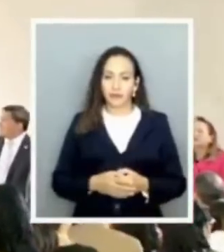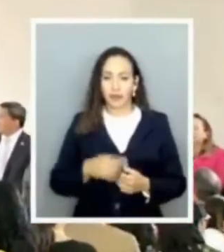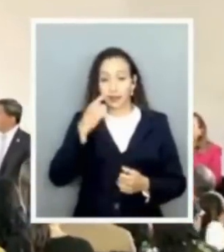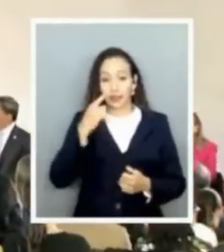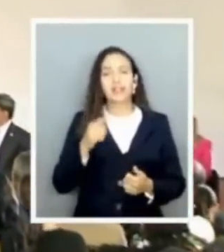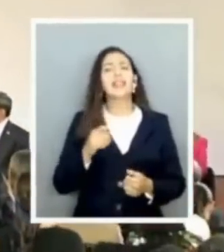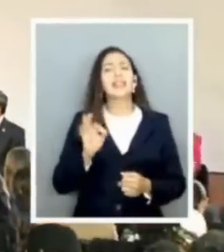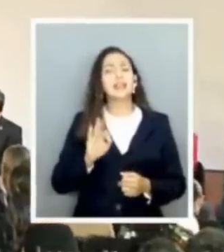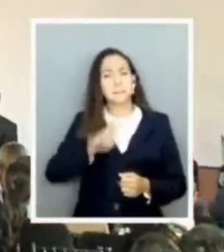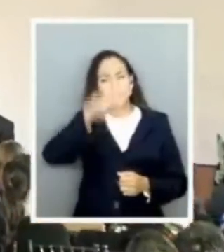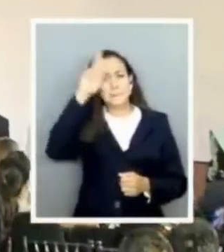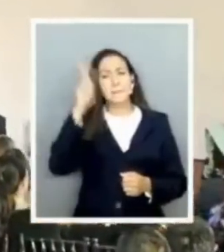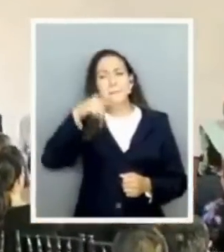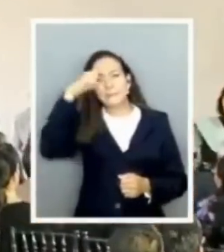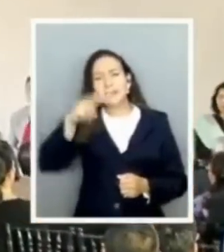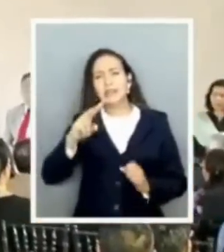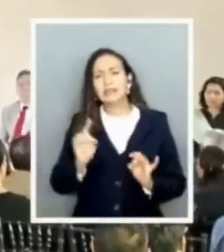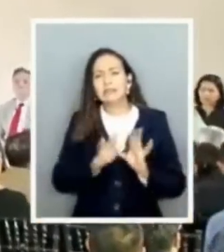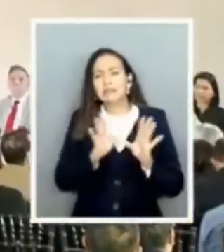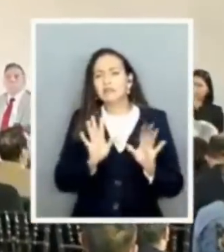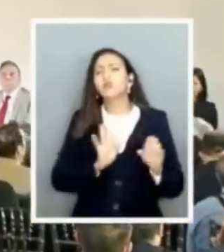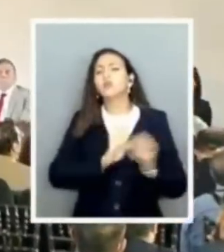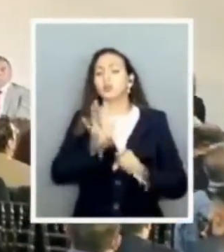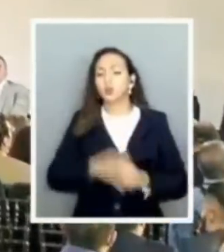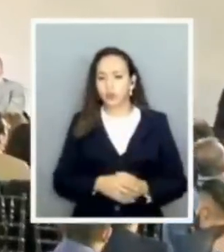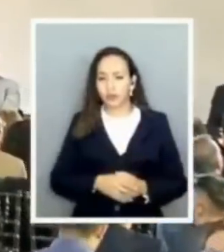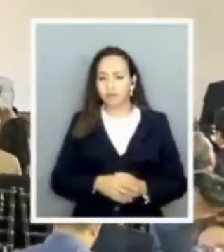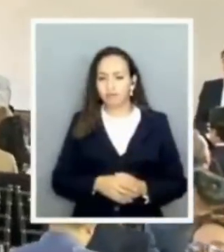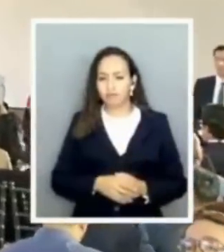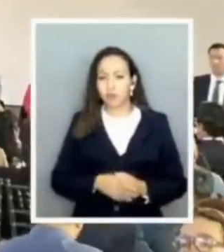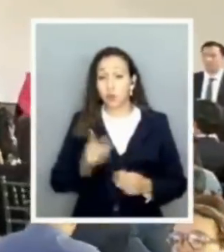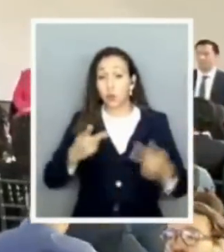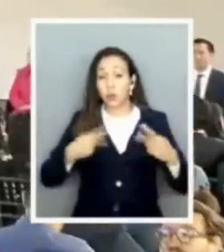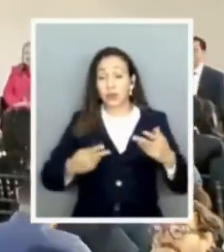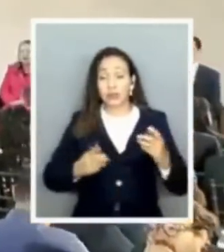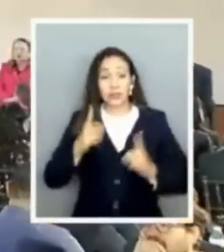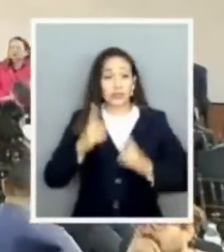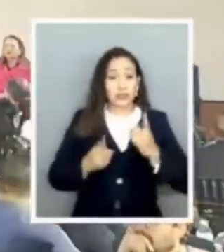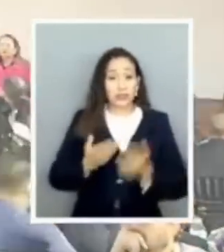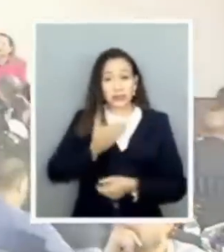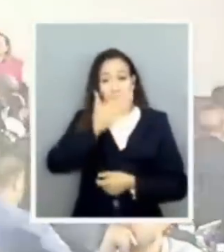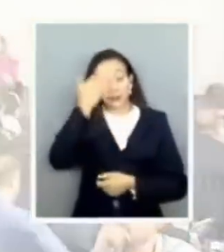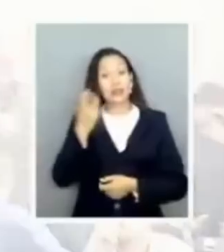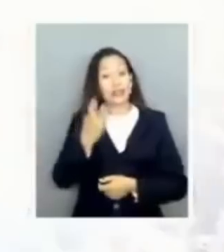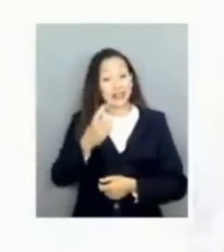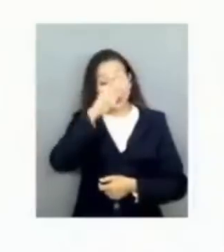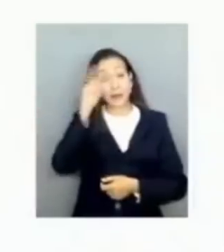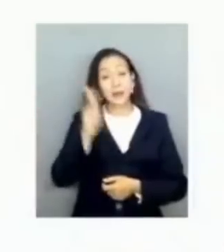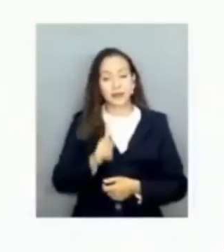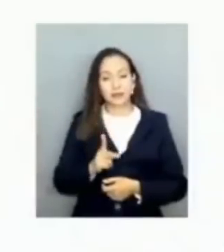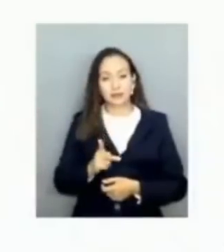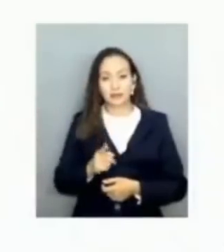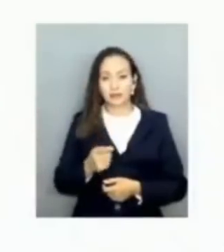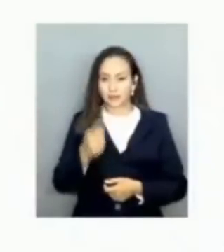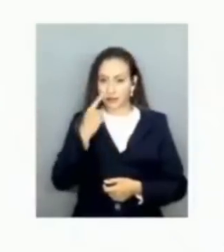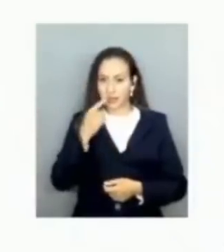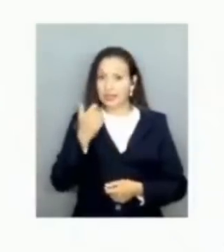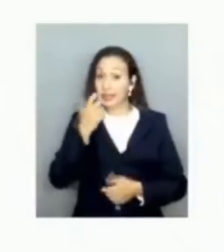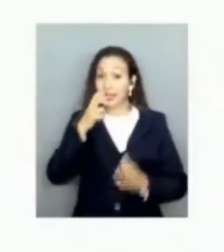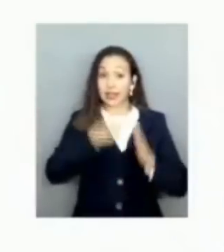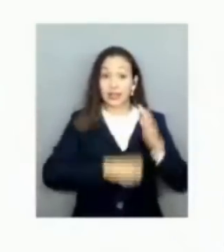personas. Amigos y amigas, los derechos están protegidos, pero de